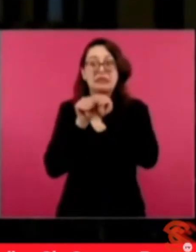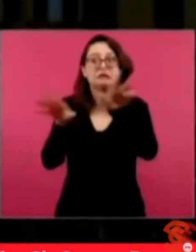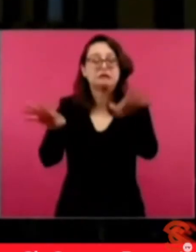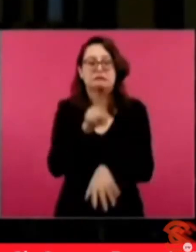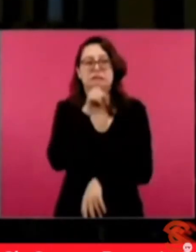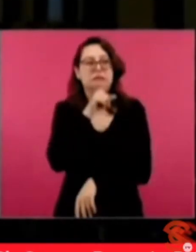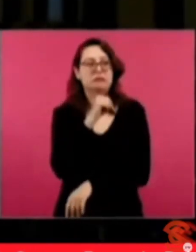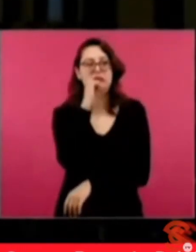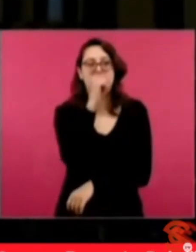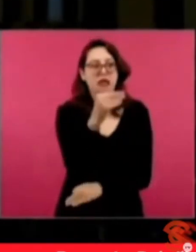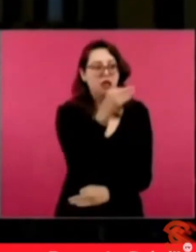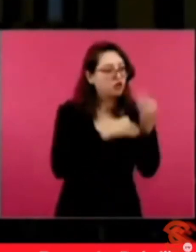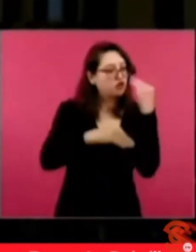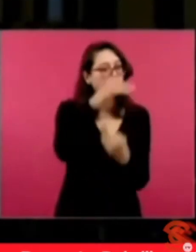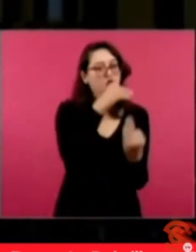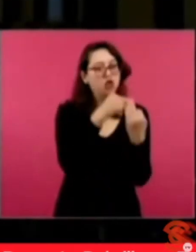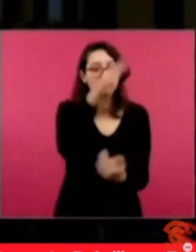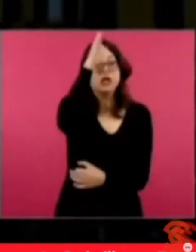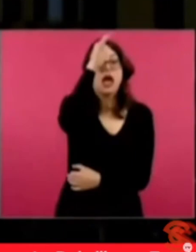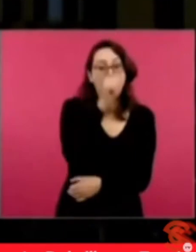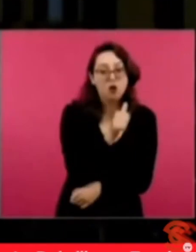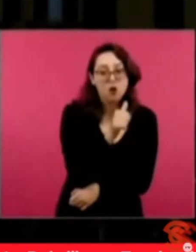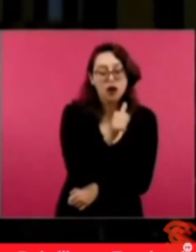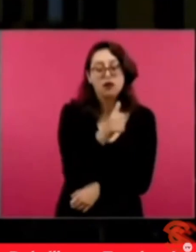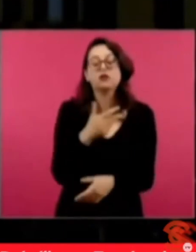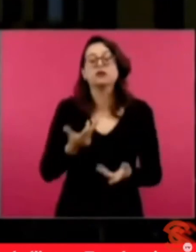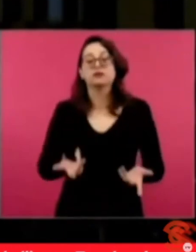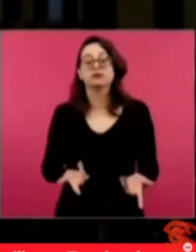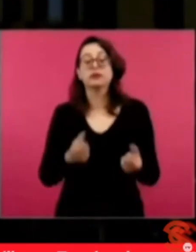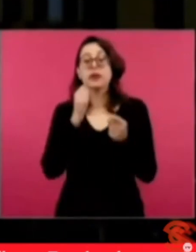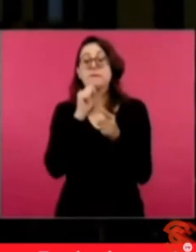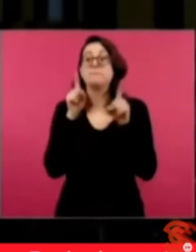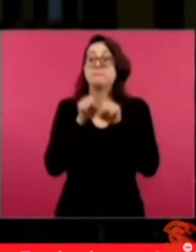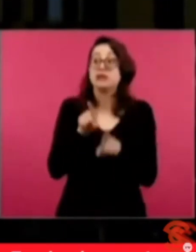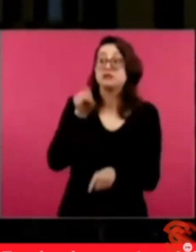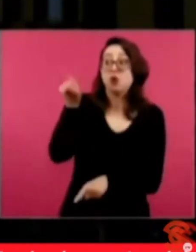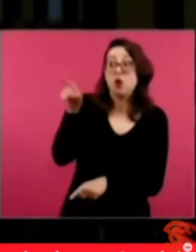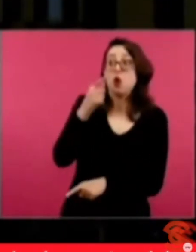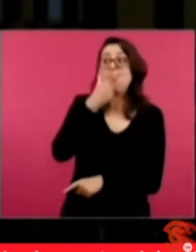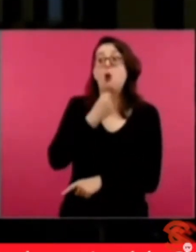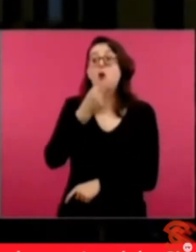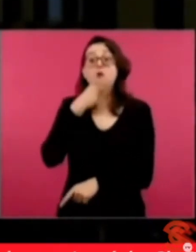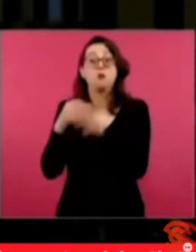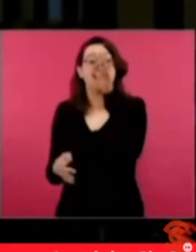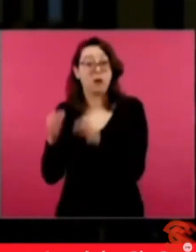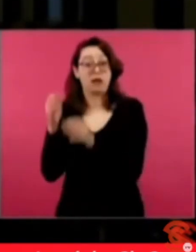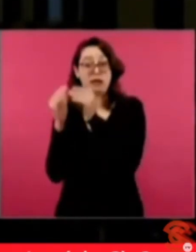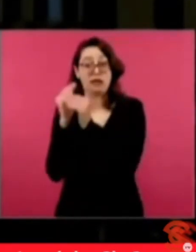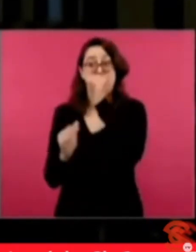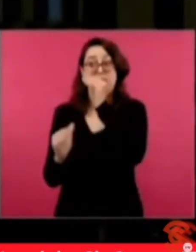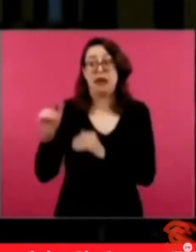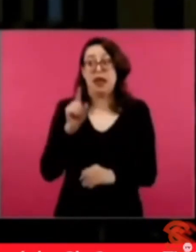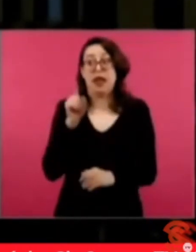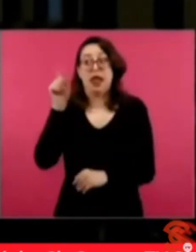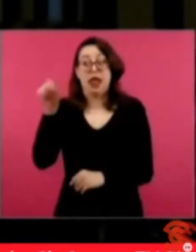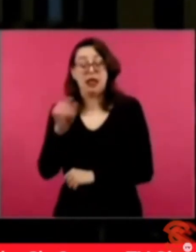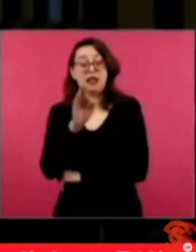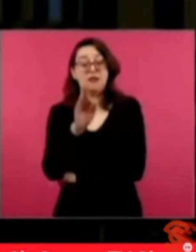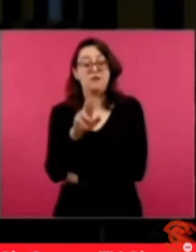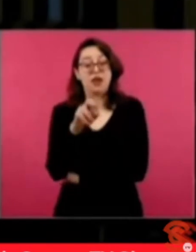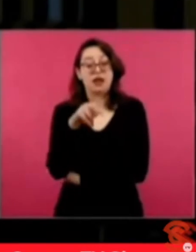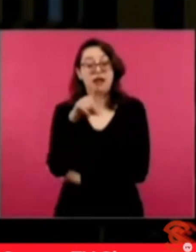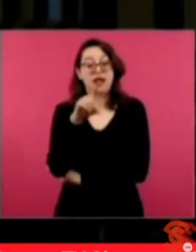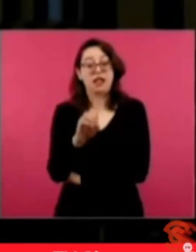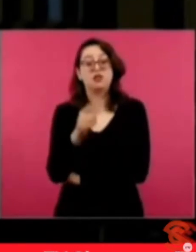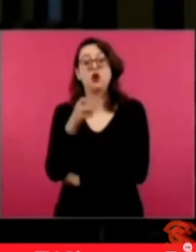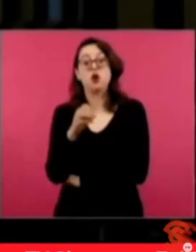destaca que fue un año antes colaborador de Fernando Gómez Montt en la Secretaría de Gobernación, este mismo magistrado